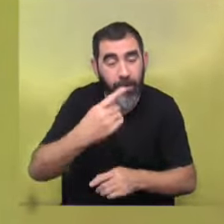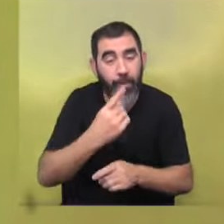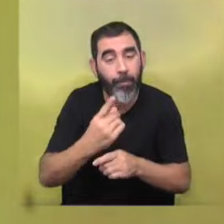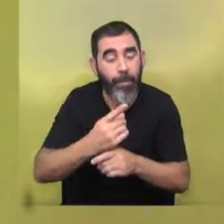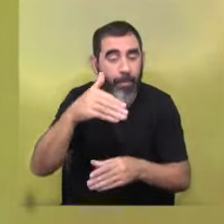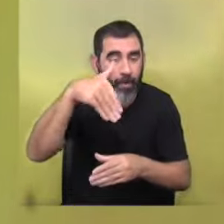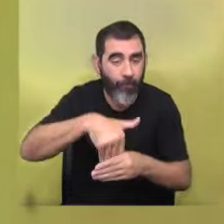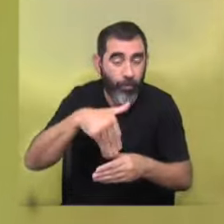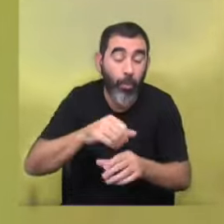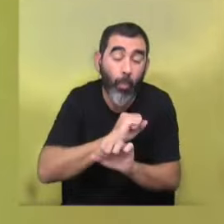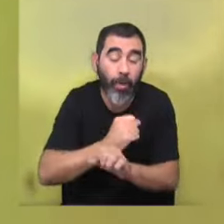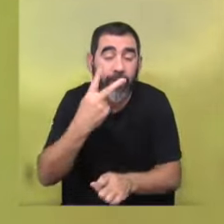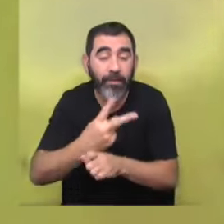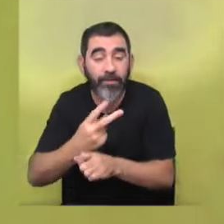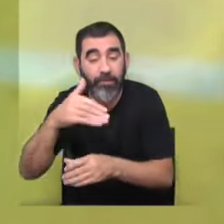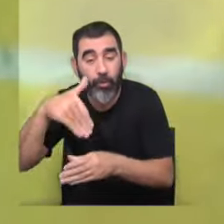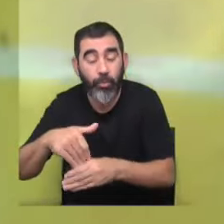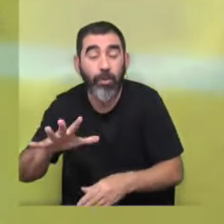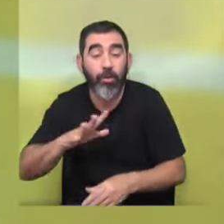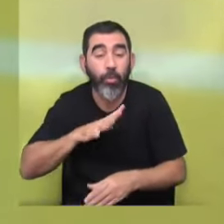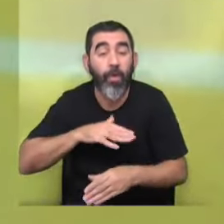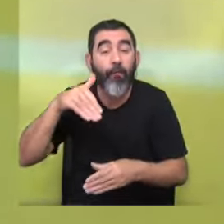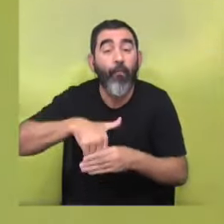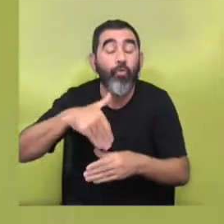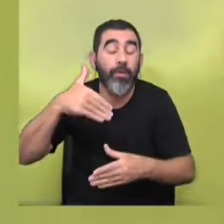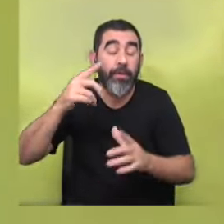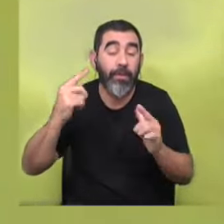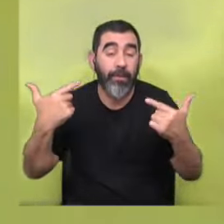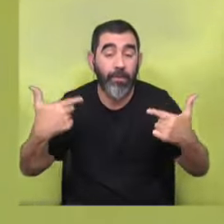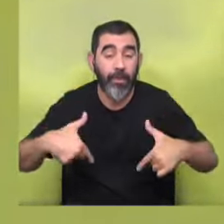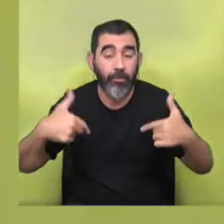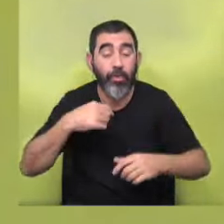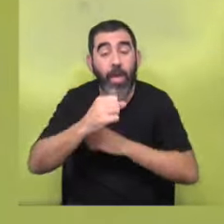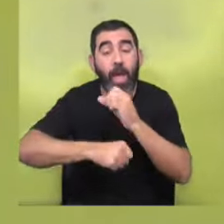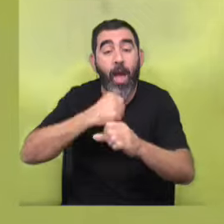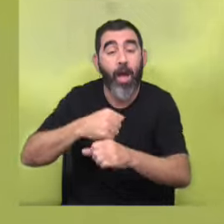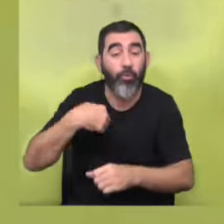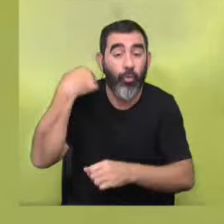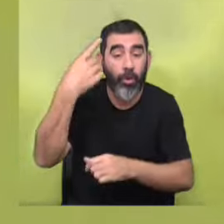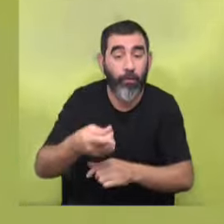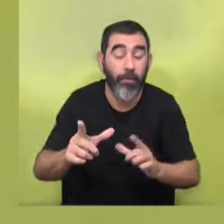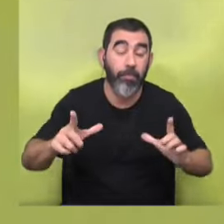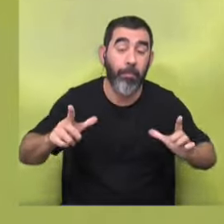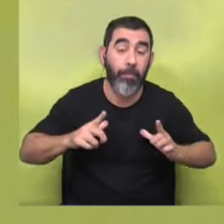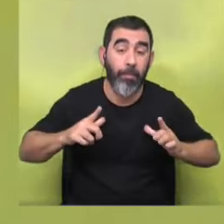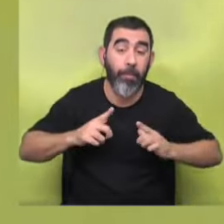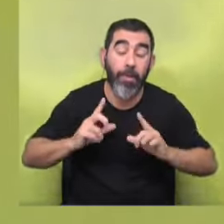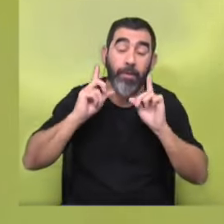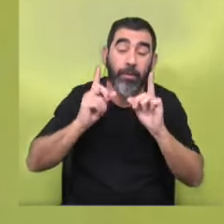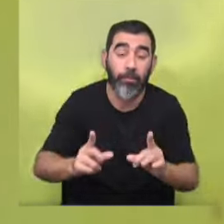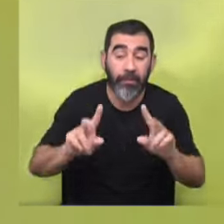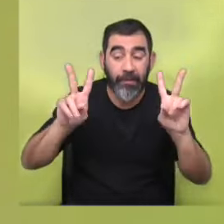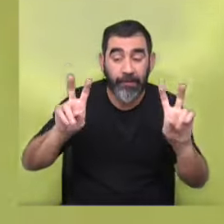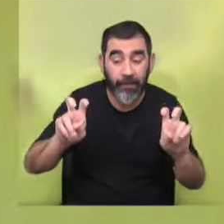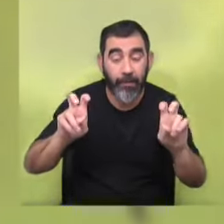vuelta, eventualmente segunda vuelta y todavía las elecciones municipales el año que viene. Uno espera, y más ocupándose de esto